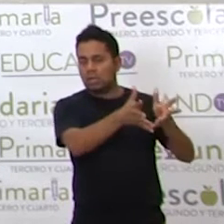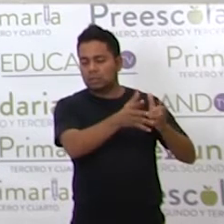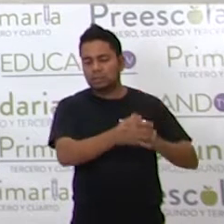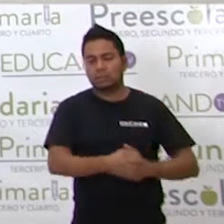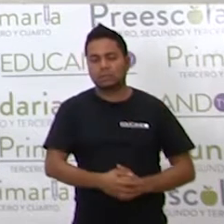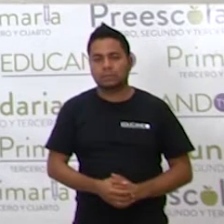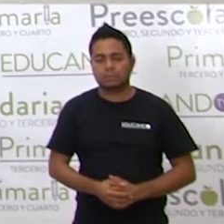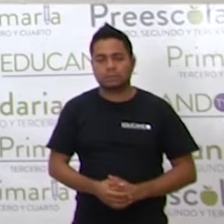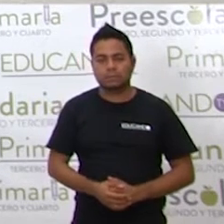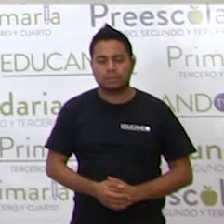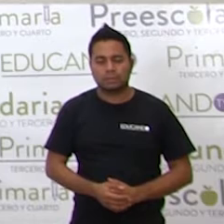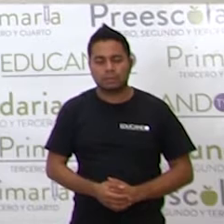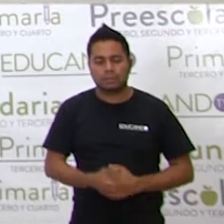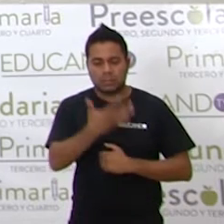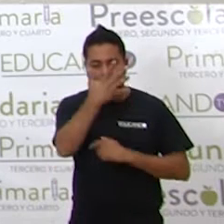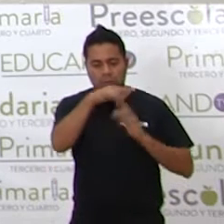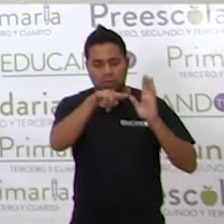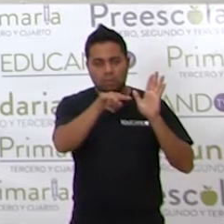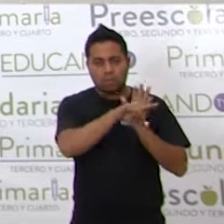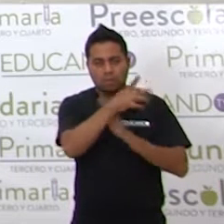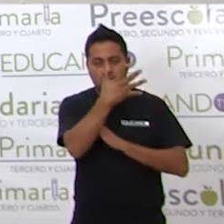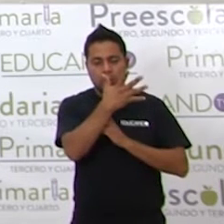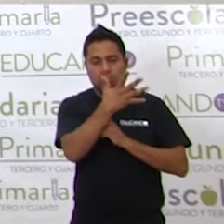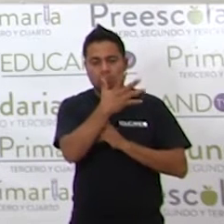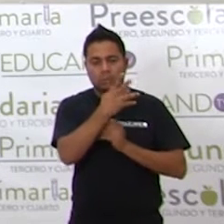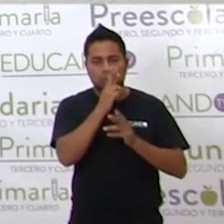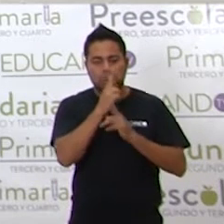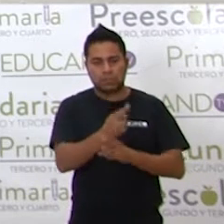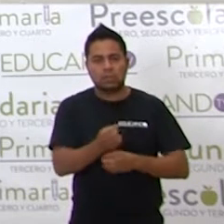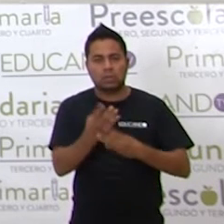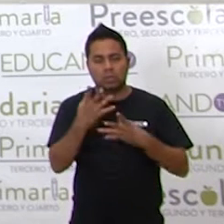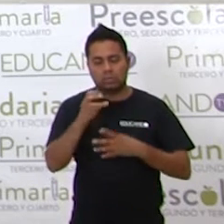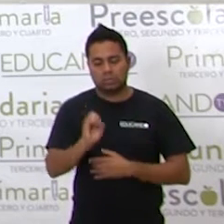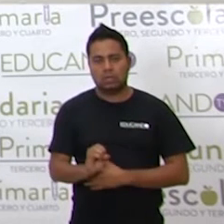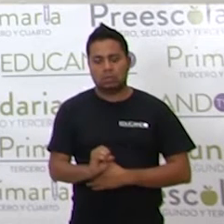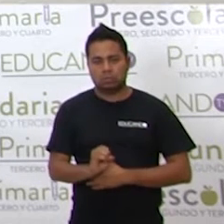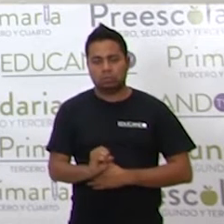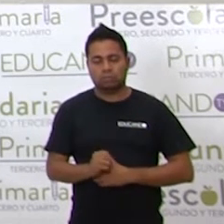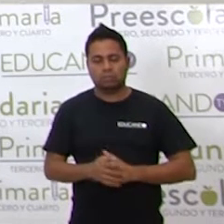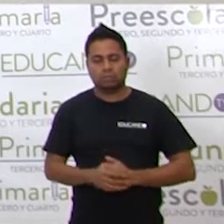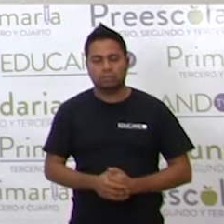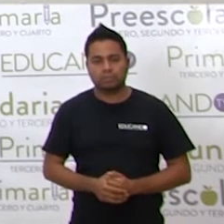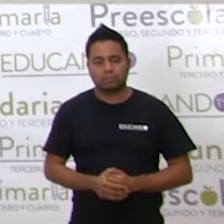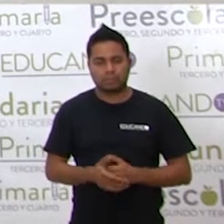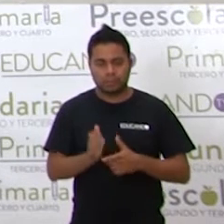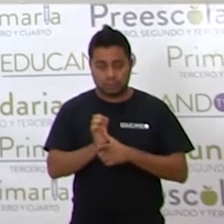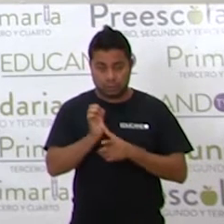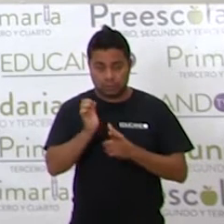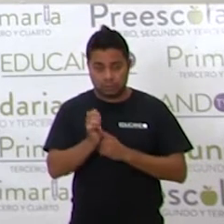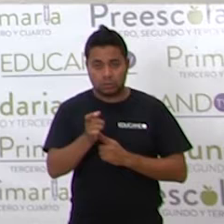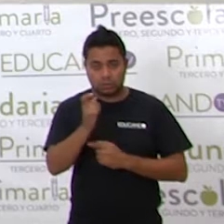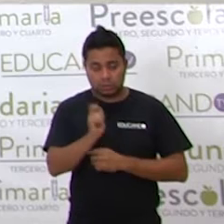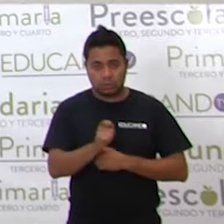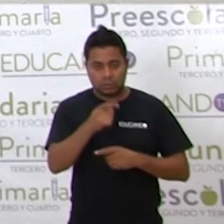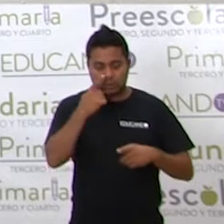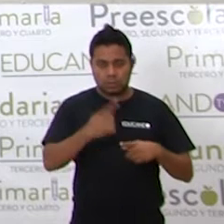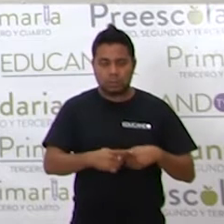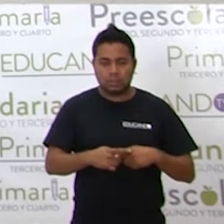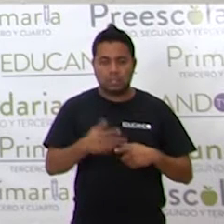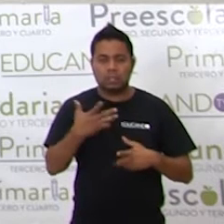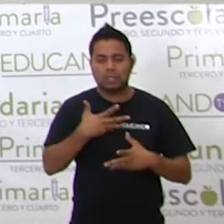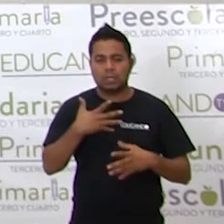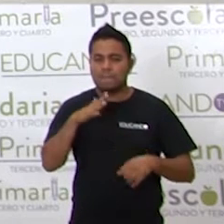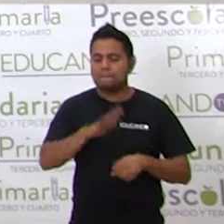¿Sí? 5 menos 5 nos da 0. Entonces, ¿quién tiene